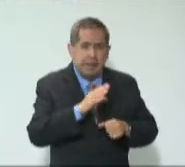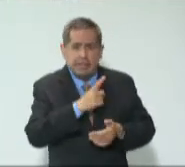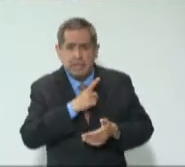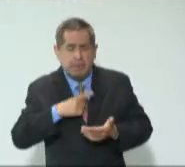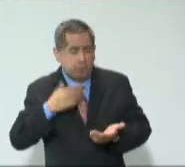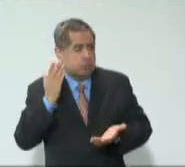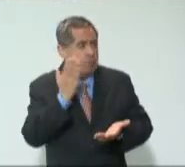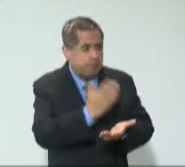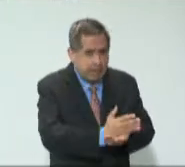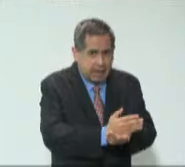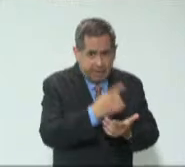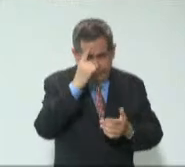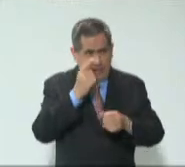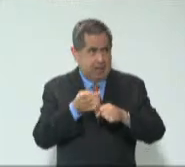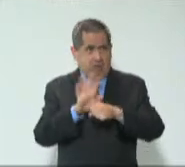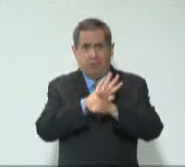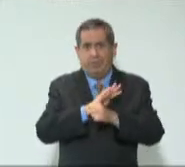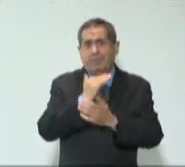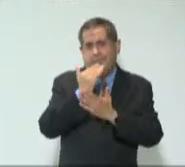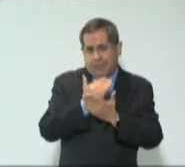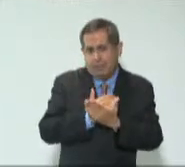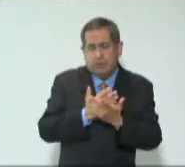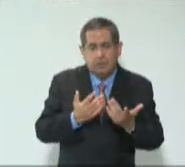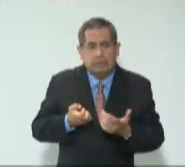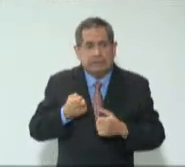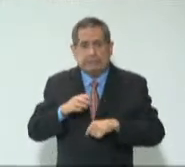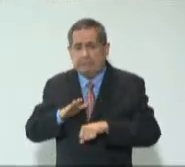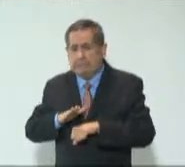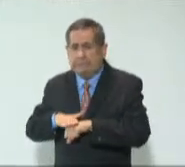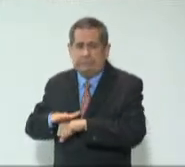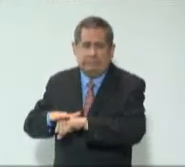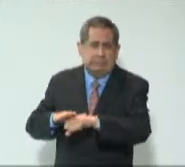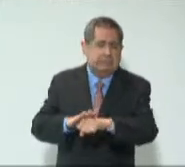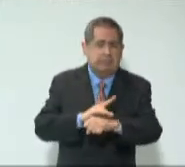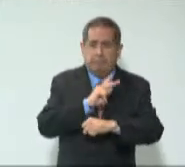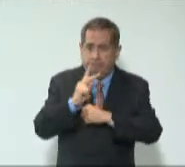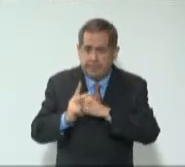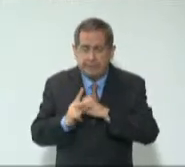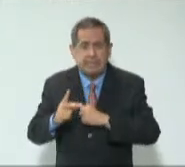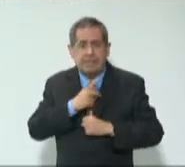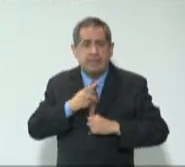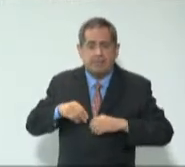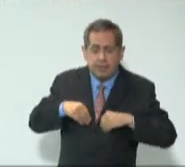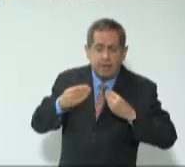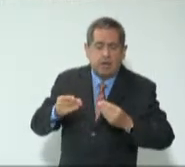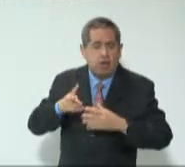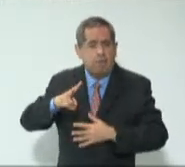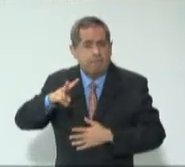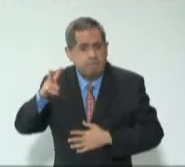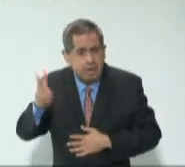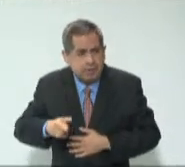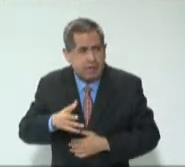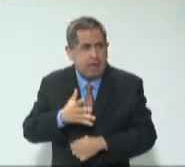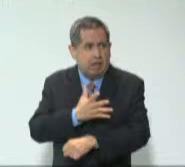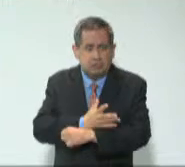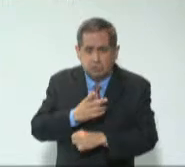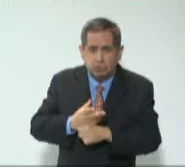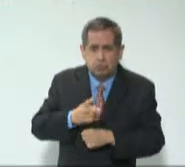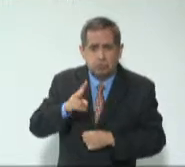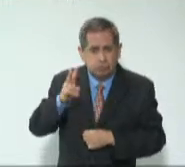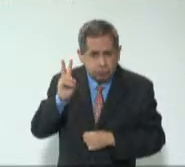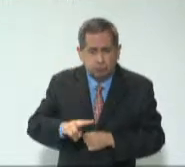hacía un llamado para que todos los estados miembros proporcionen datos confiables y adopten